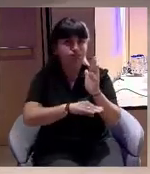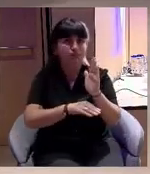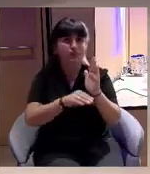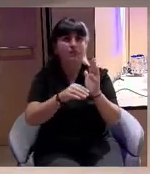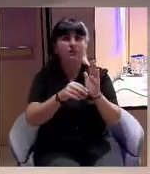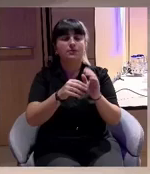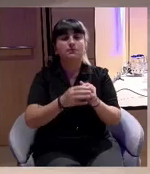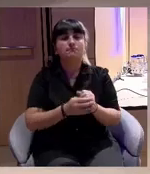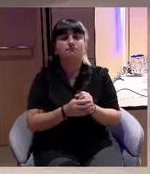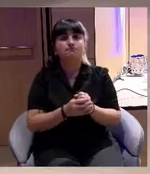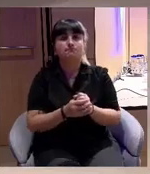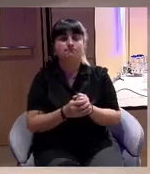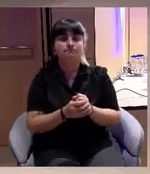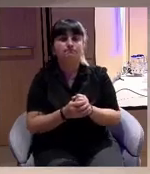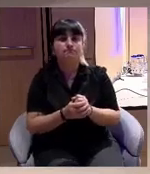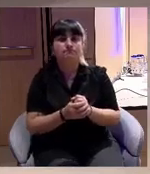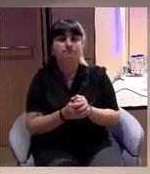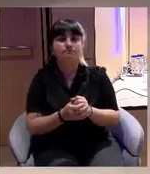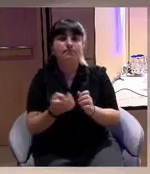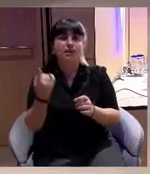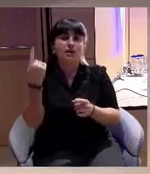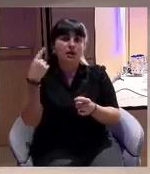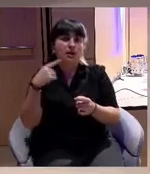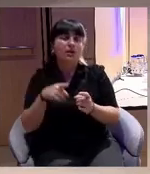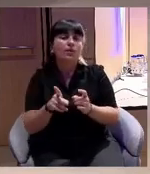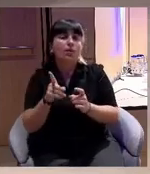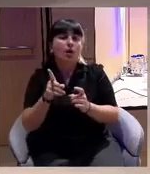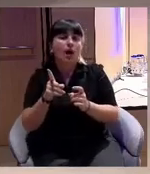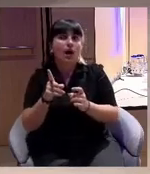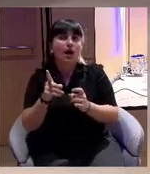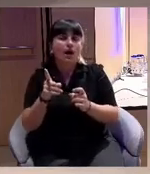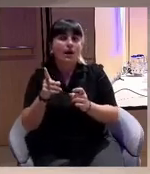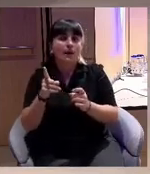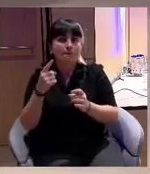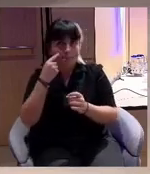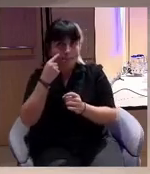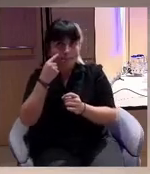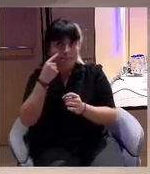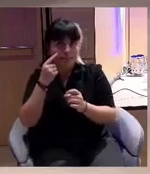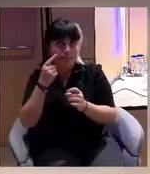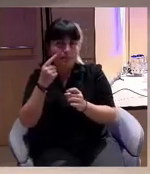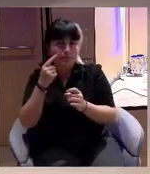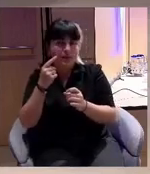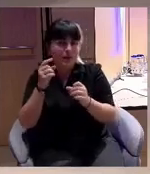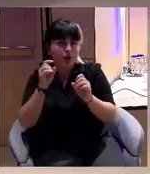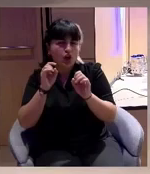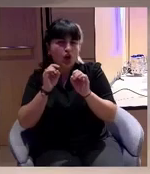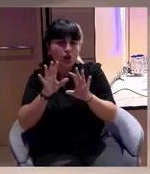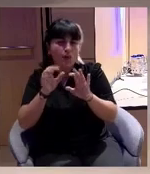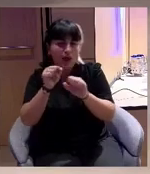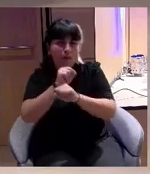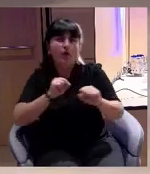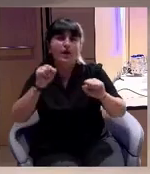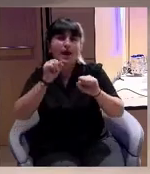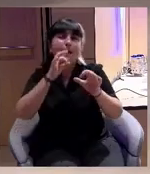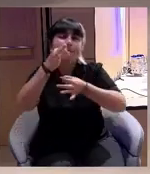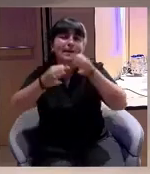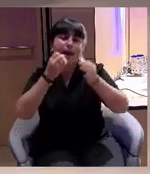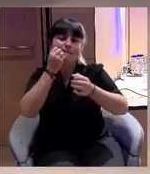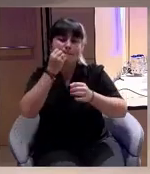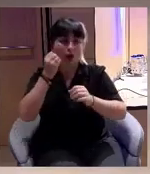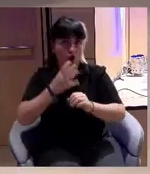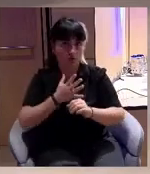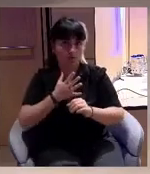verdad eh participan en el proceso electoral No simplemente para dar un poco de contexto con esto